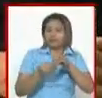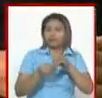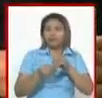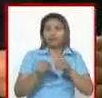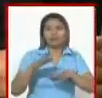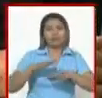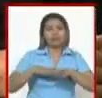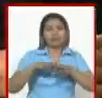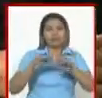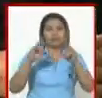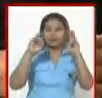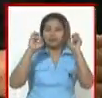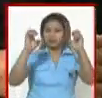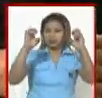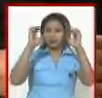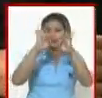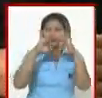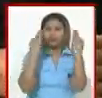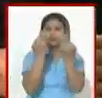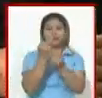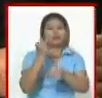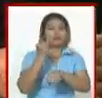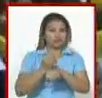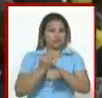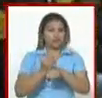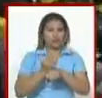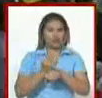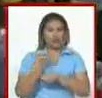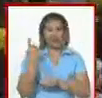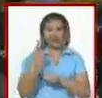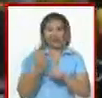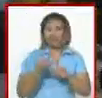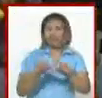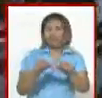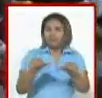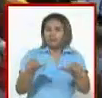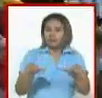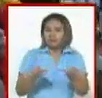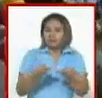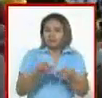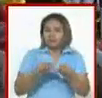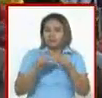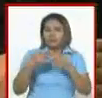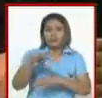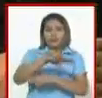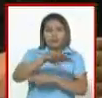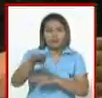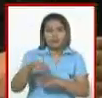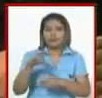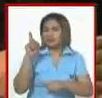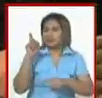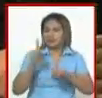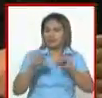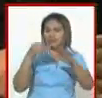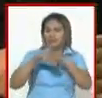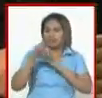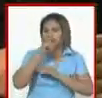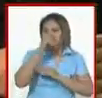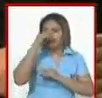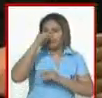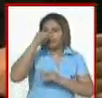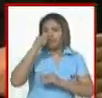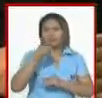sobre el tema de educación familia iglesia que son jurídicas que son sectores donde él no puede entrometerse